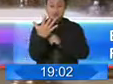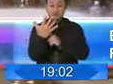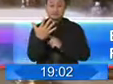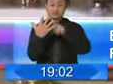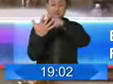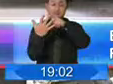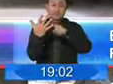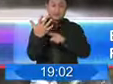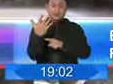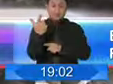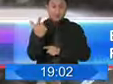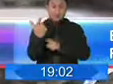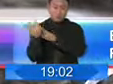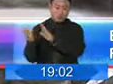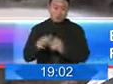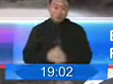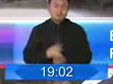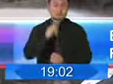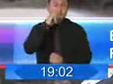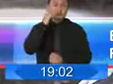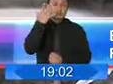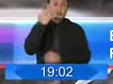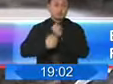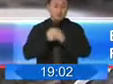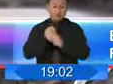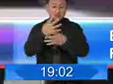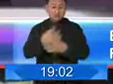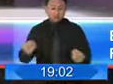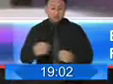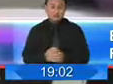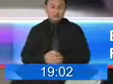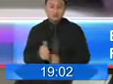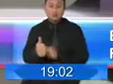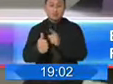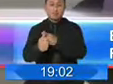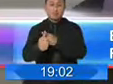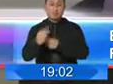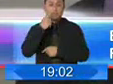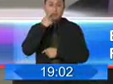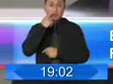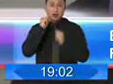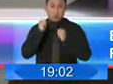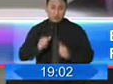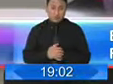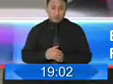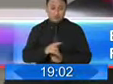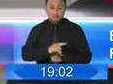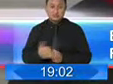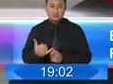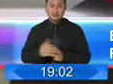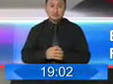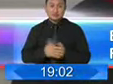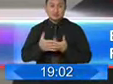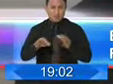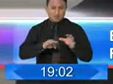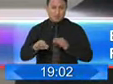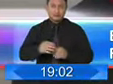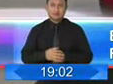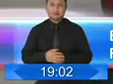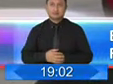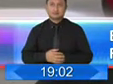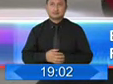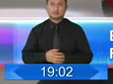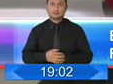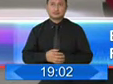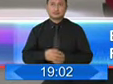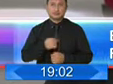murieron. Un niño de 5 años está desaparecido. El padre y abuelo de las víctimas cuenta lo sucedido. Y oí